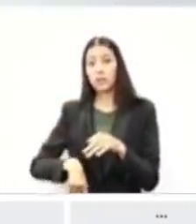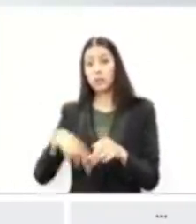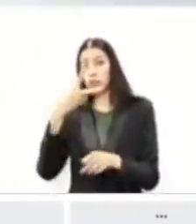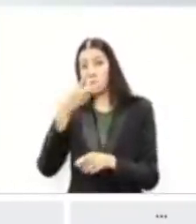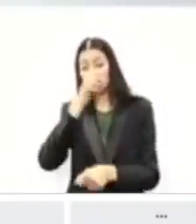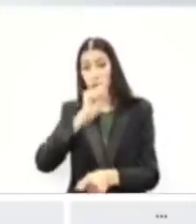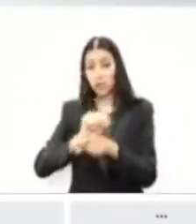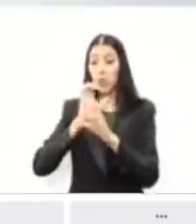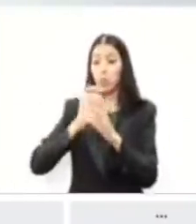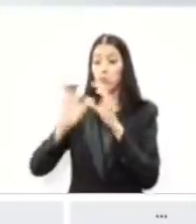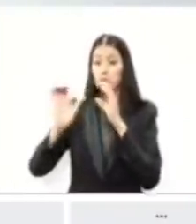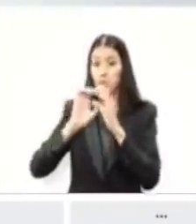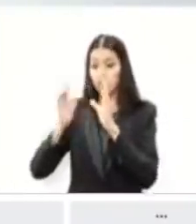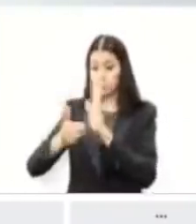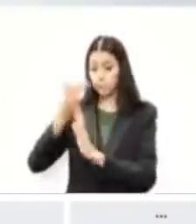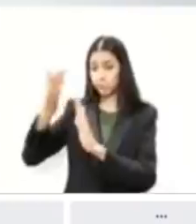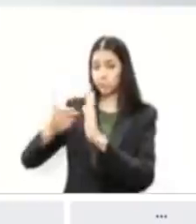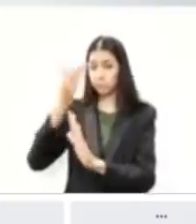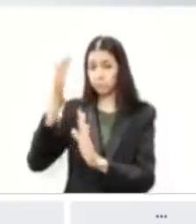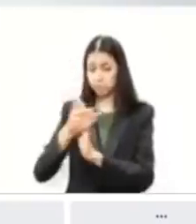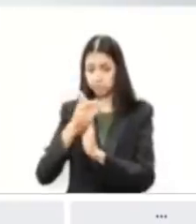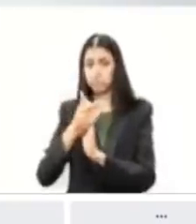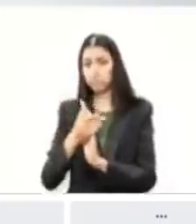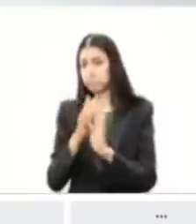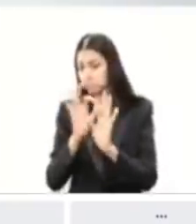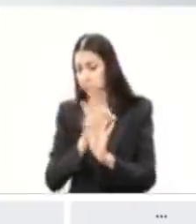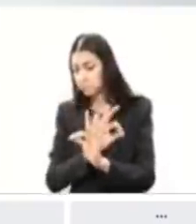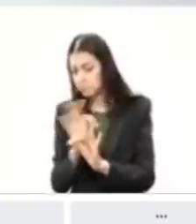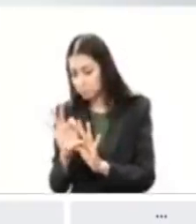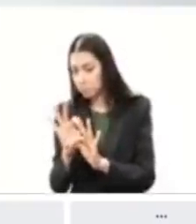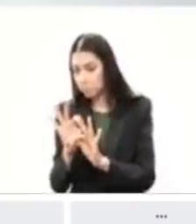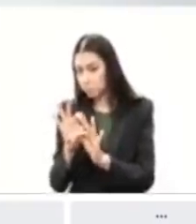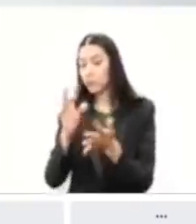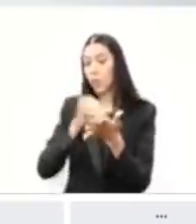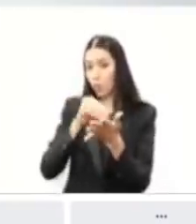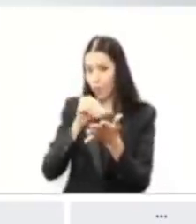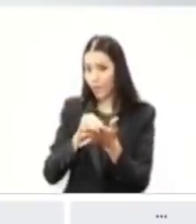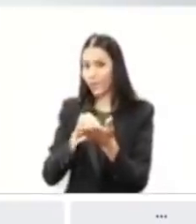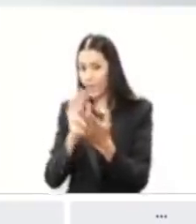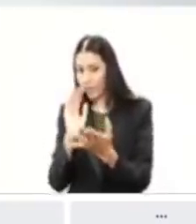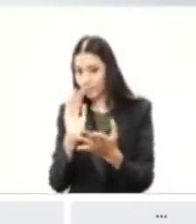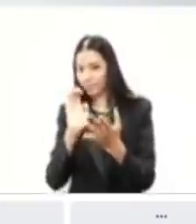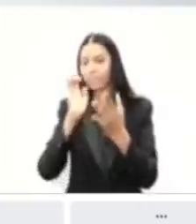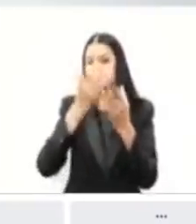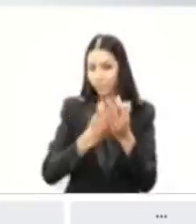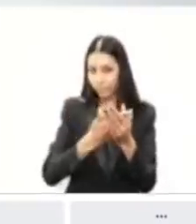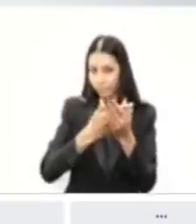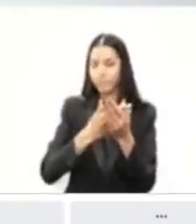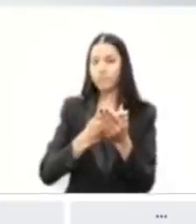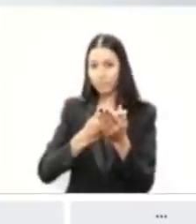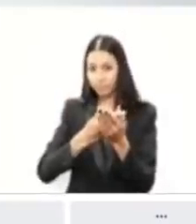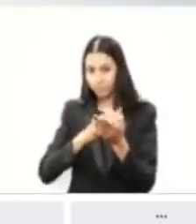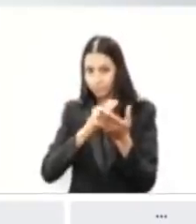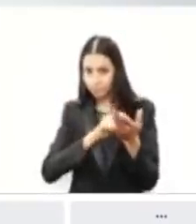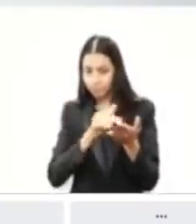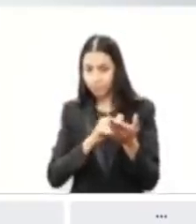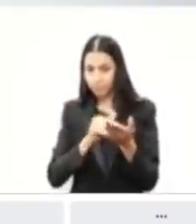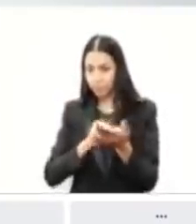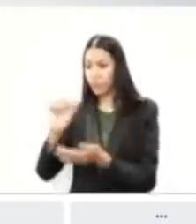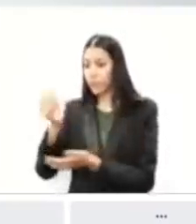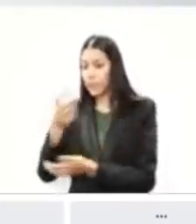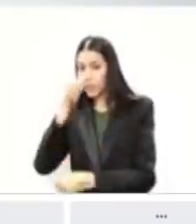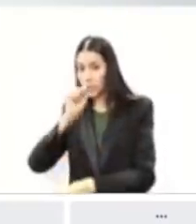Obras Públicas, tentativamente, porque apenas las estamos integrando, y Secretaría de Seguridad Pública y